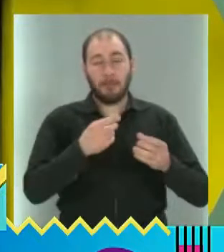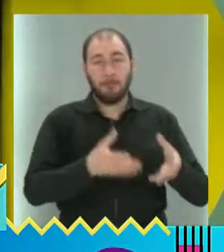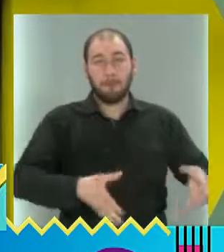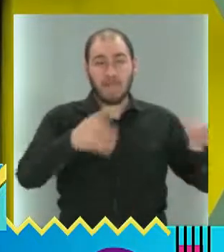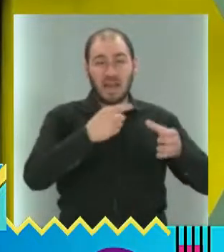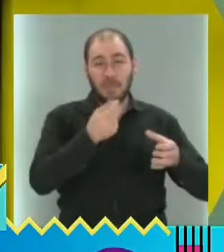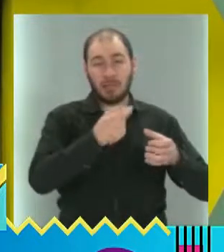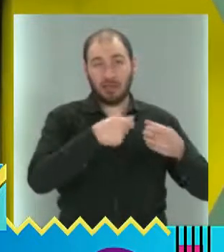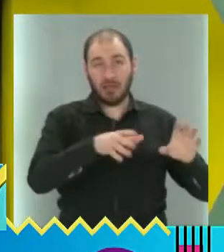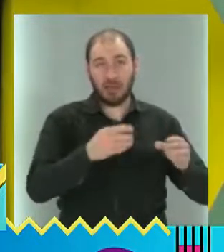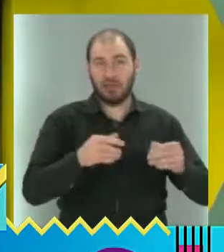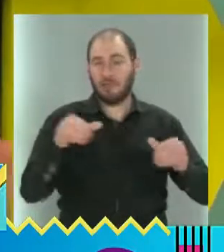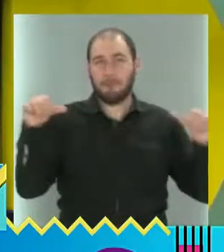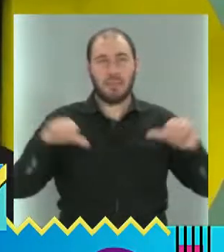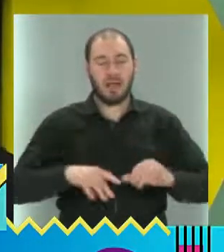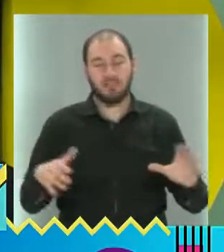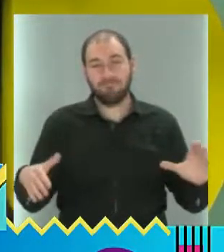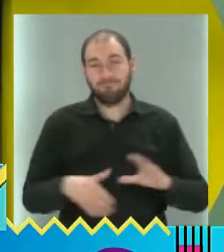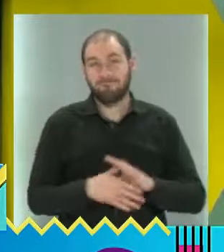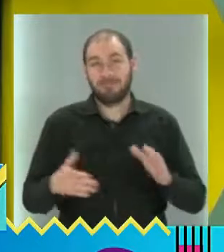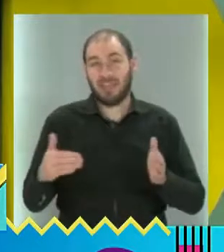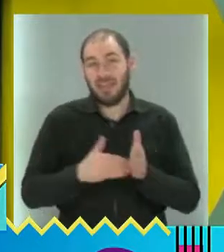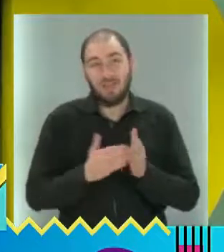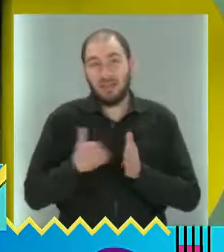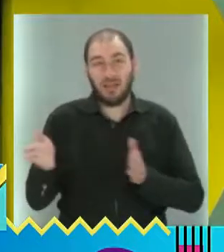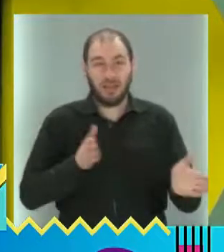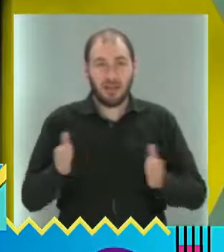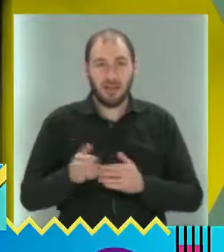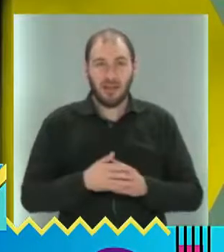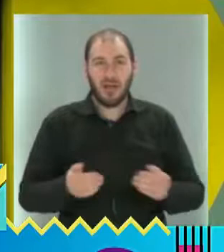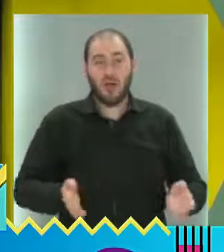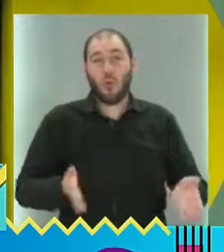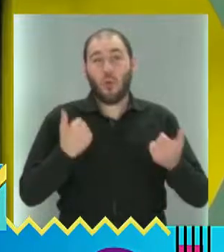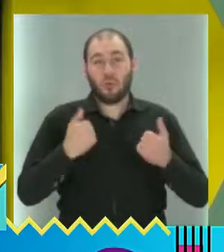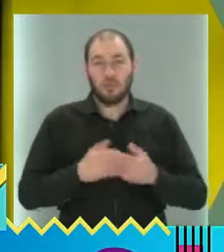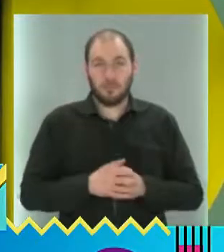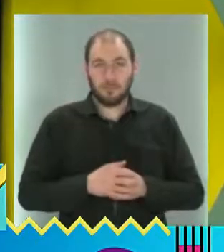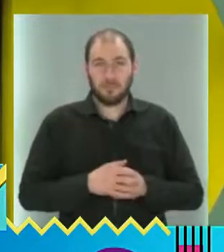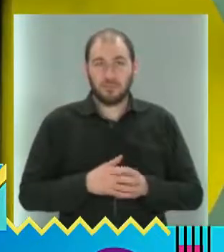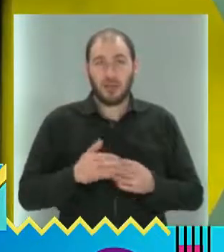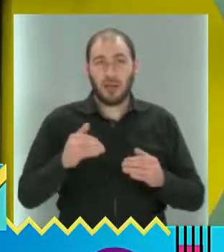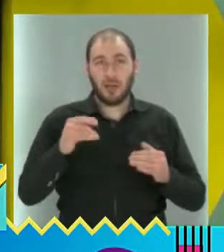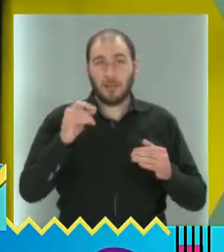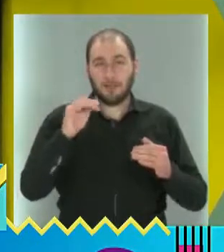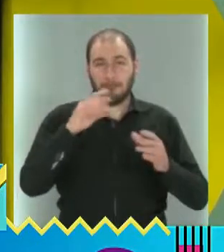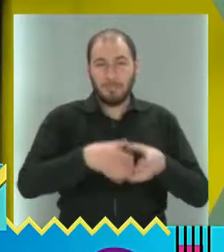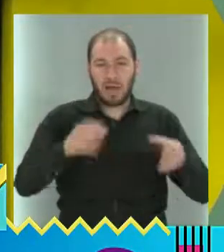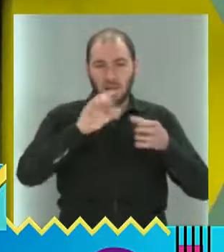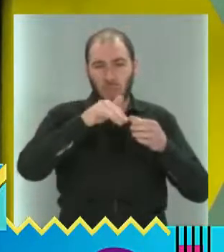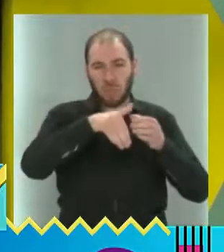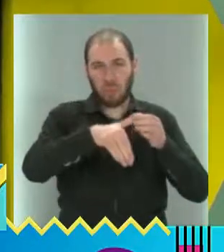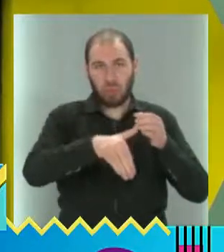barril y con mucha mala suerte, o buena suerte, depende del punto de vista, pero de golpe el precio de venir el barril para abajo y